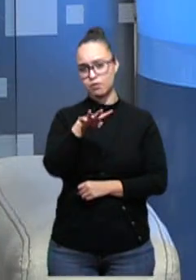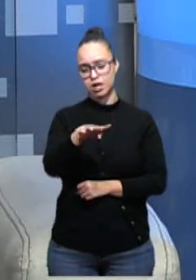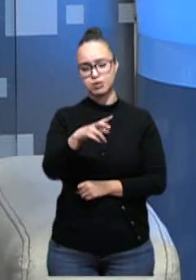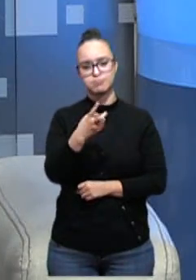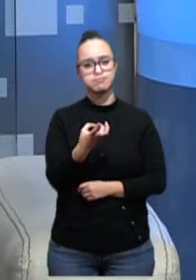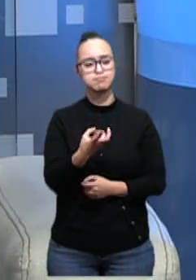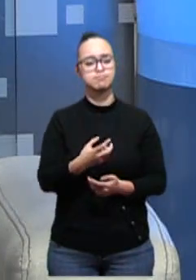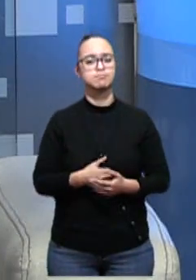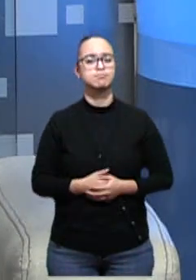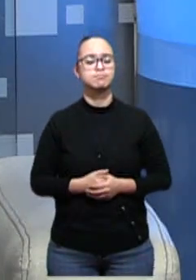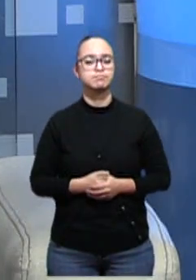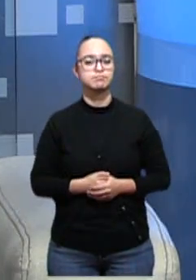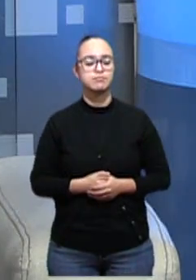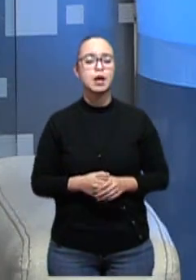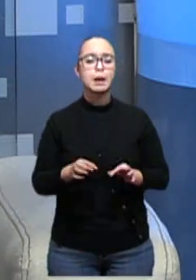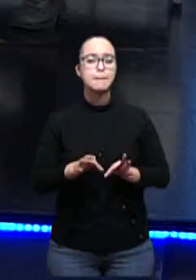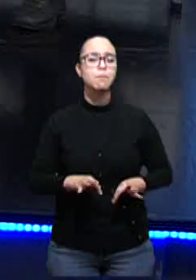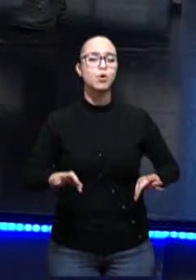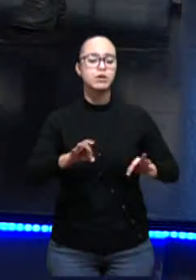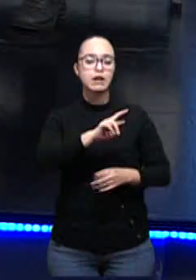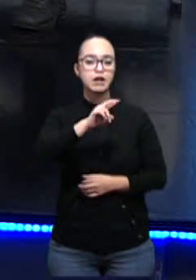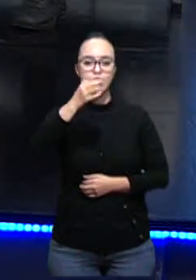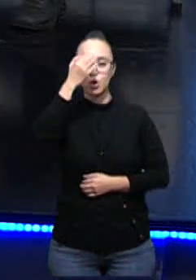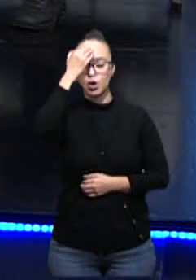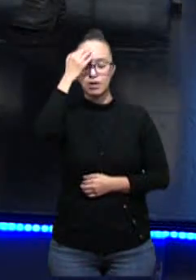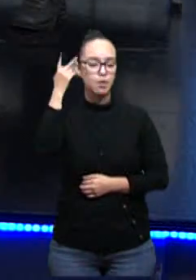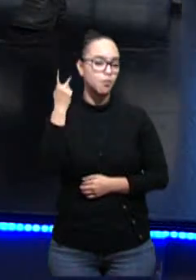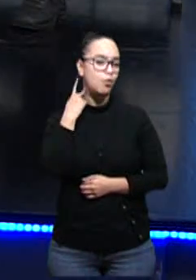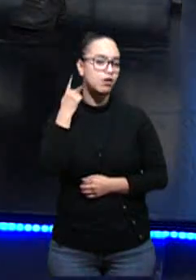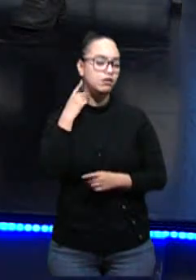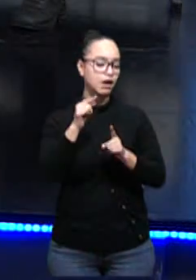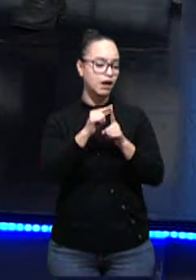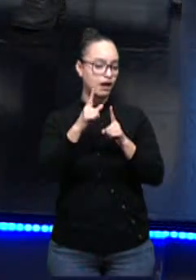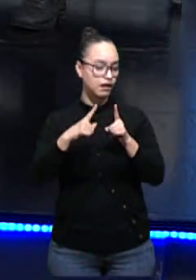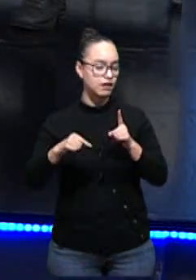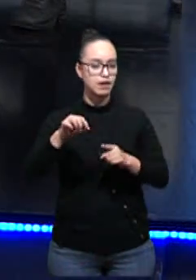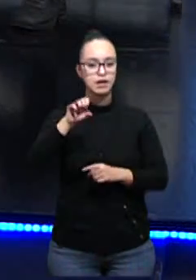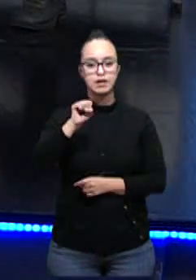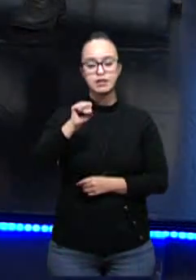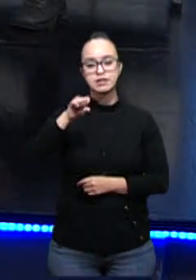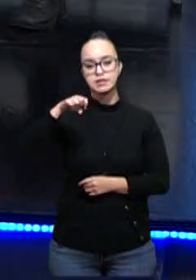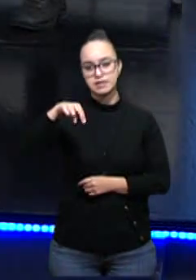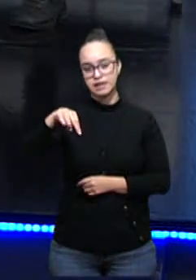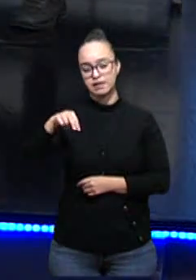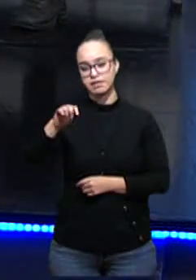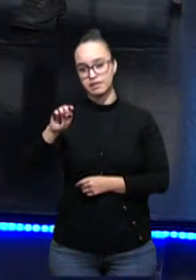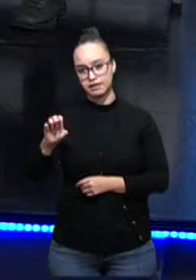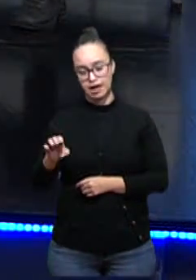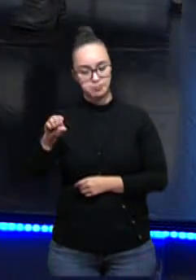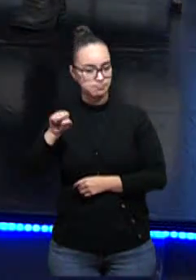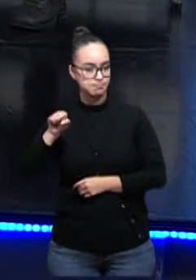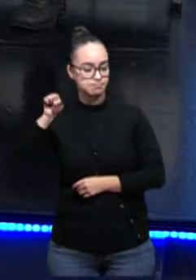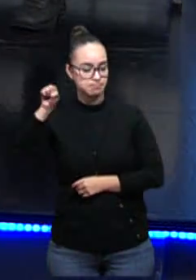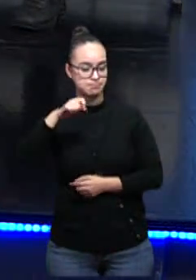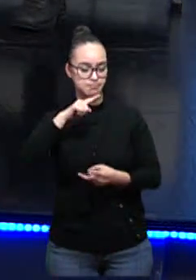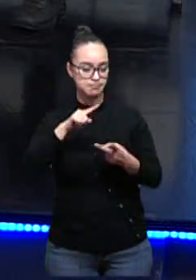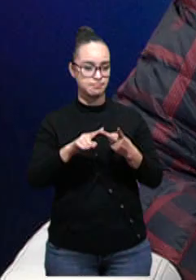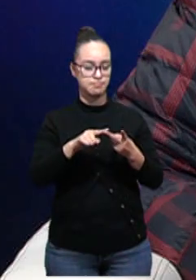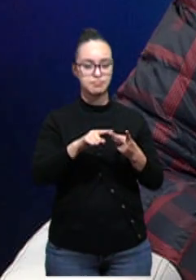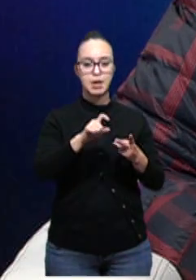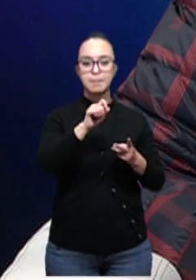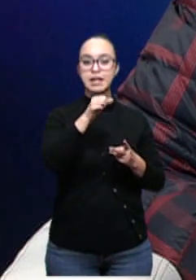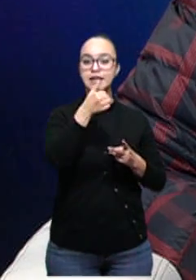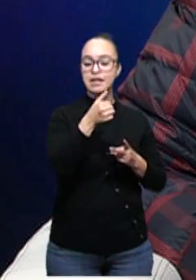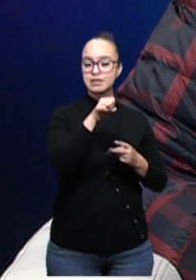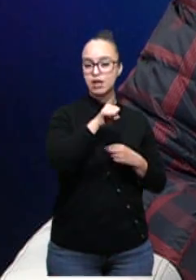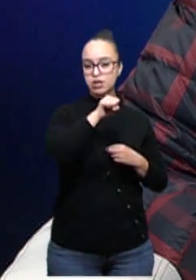realmente reconocer que es una política a nivel nacional del CENTE, a través de la propia sección 26, estuvimos con